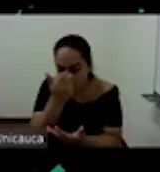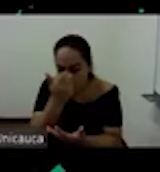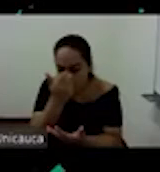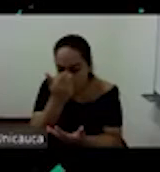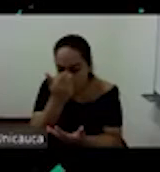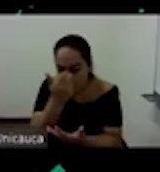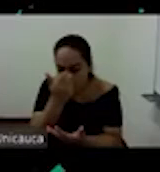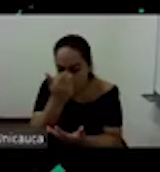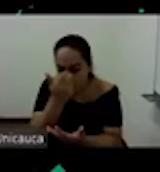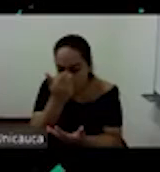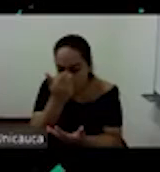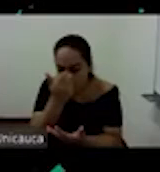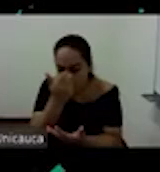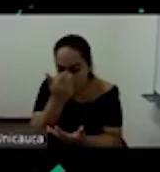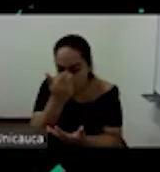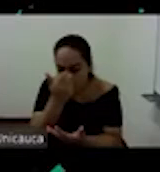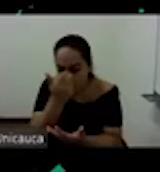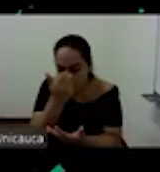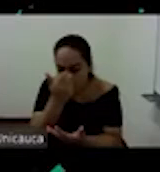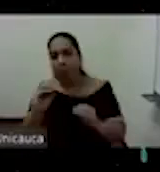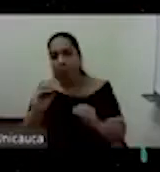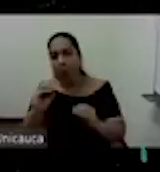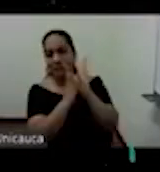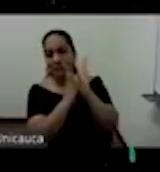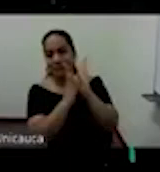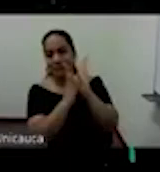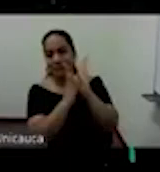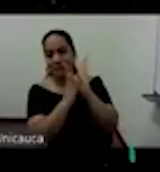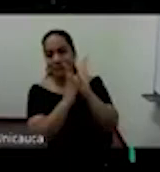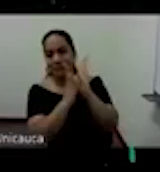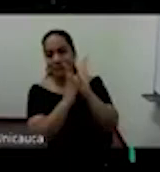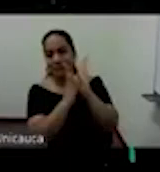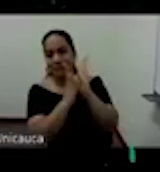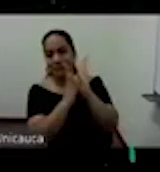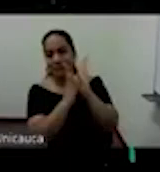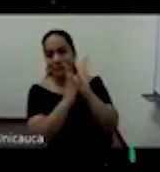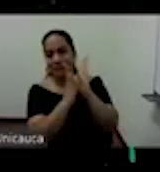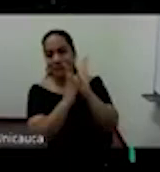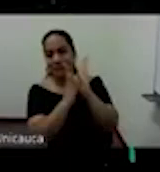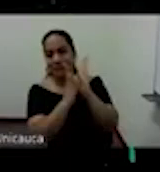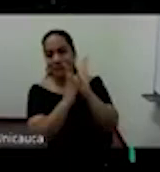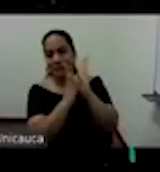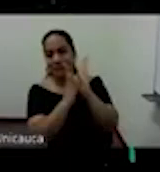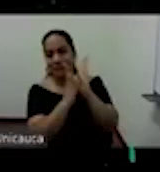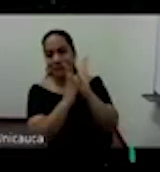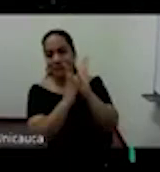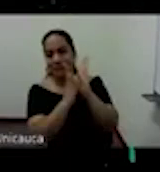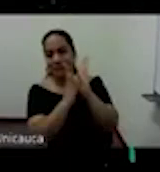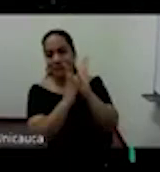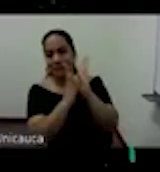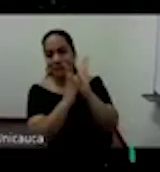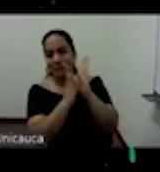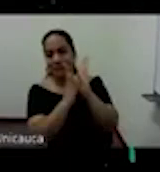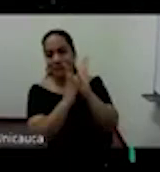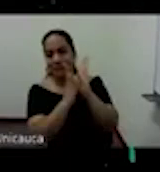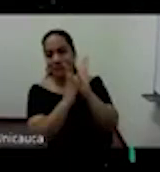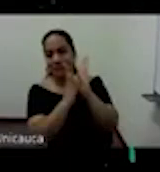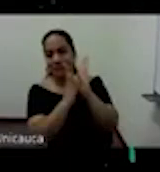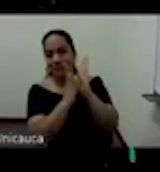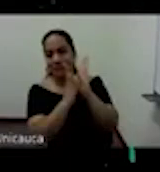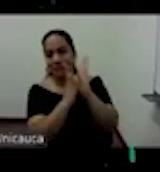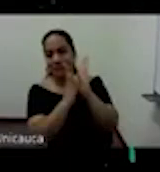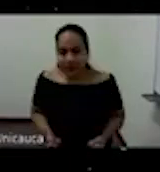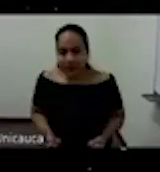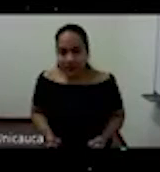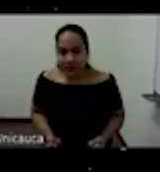amarrado hacia la pared, pero la parte final va amarrada hacia la cintura de la mujer y ella se sienta en el piso y así